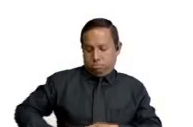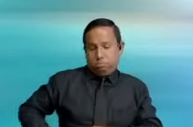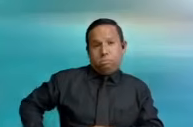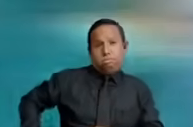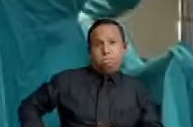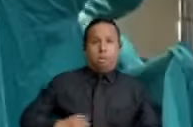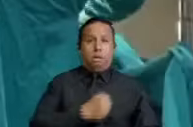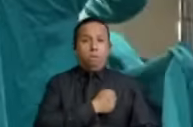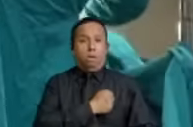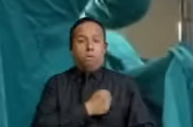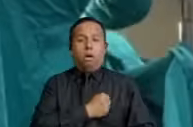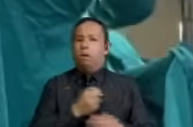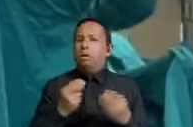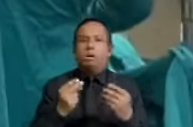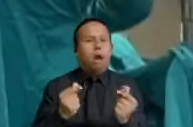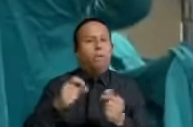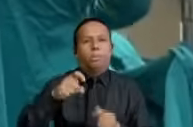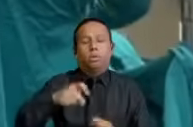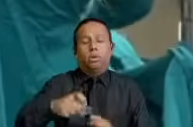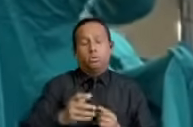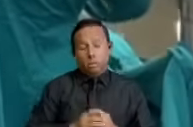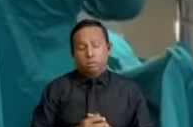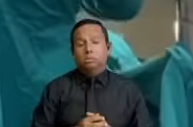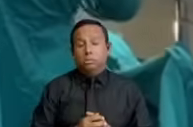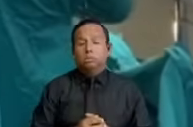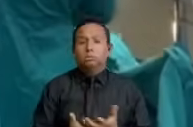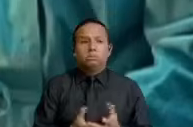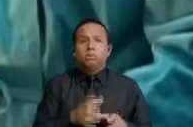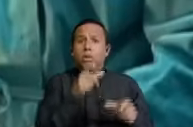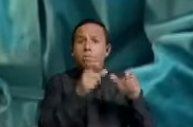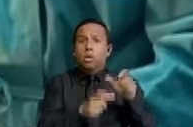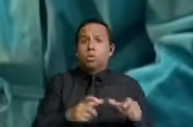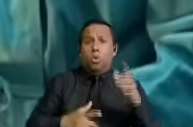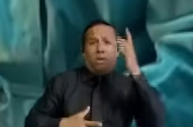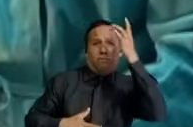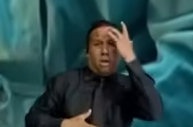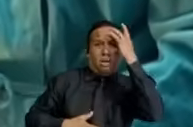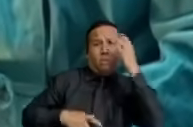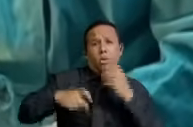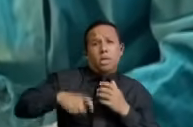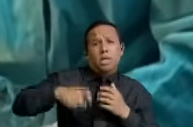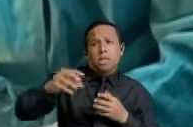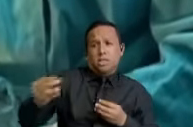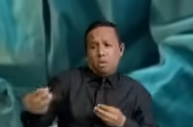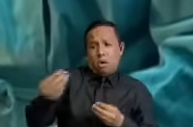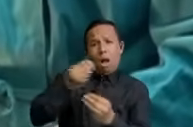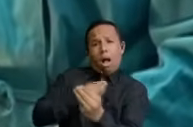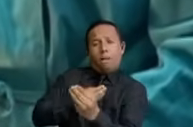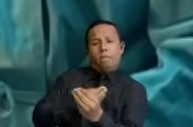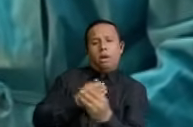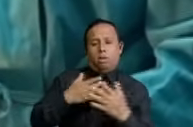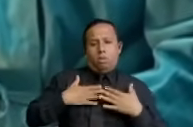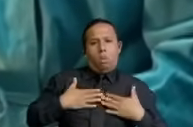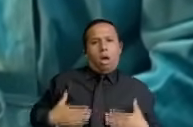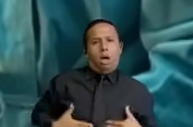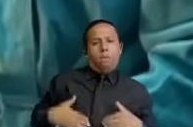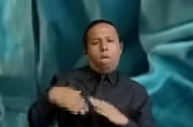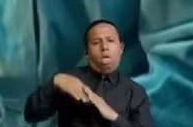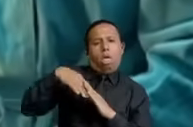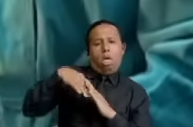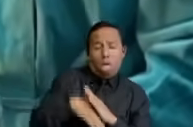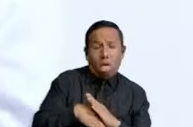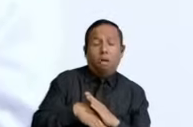inmediato el tiempo es crucial para los pacientes que necesitan un órgano ya que su cuerpo se deteriora